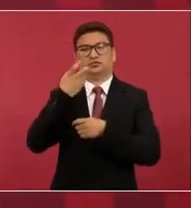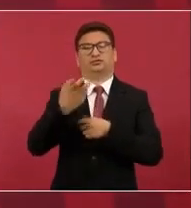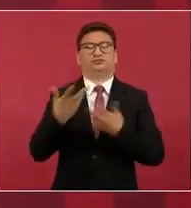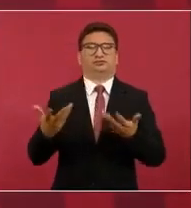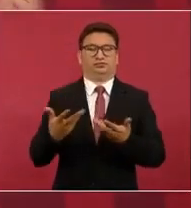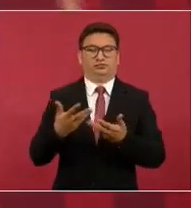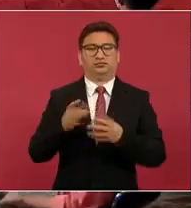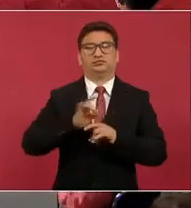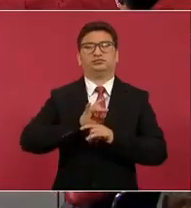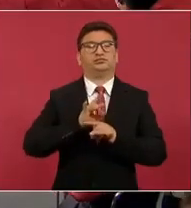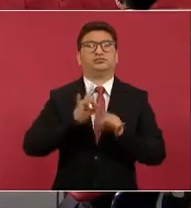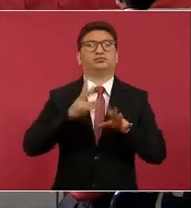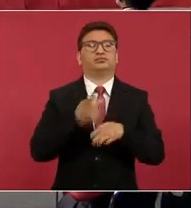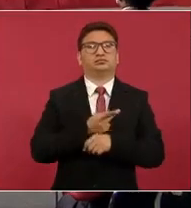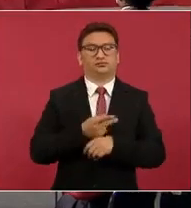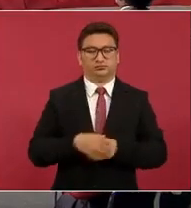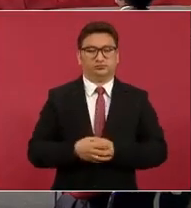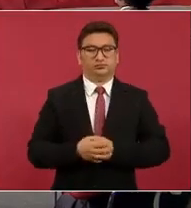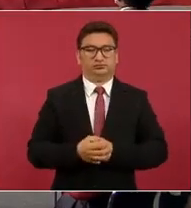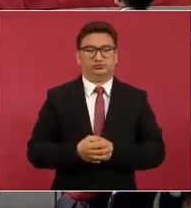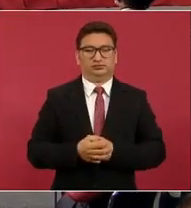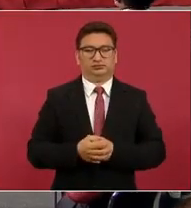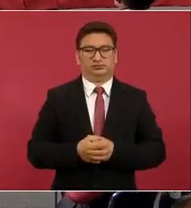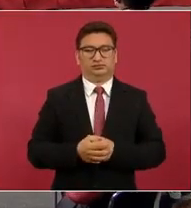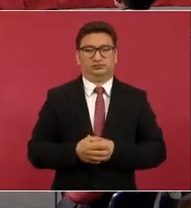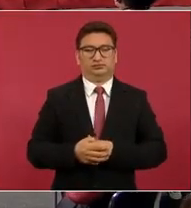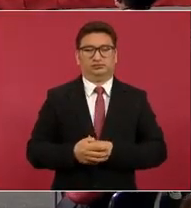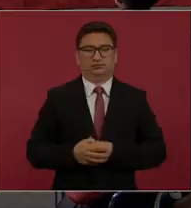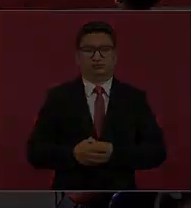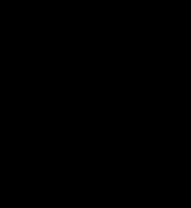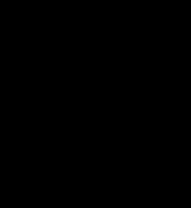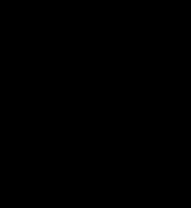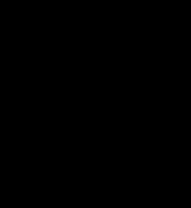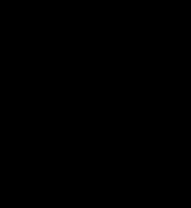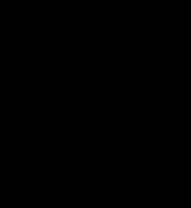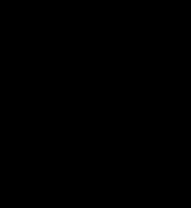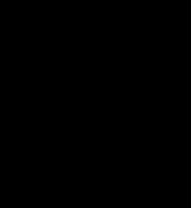de que de repente los más retrógrados,